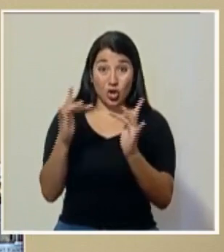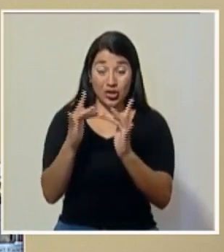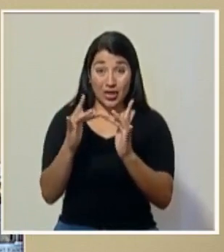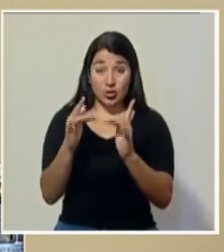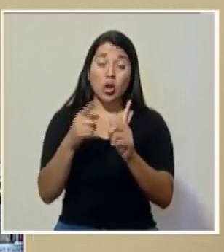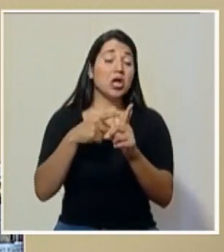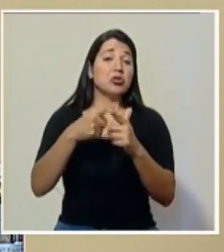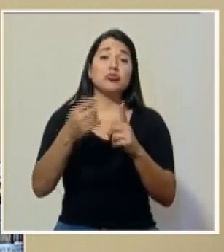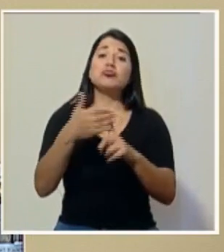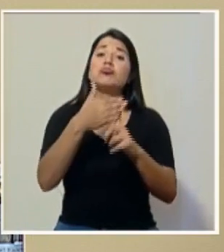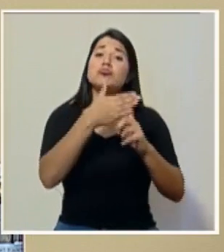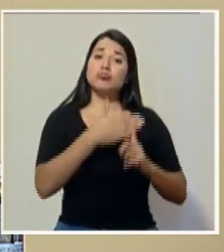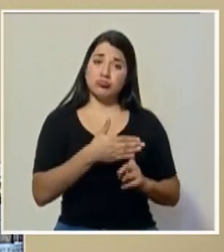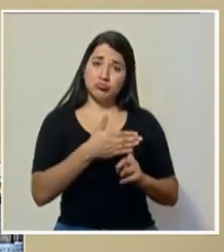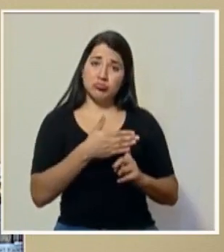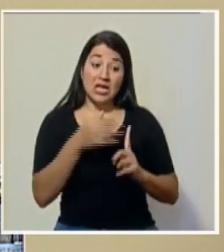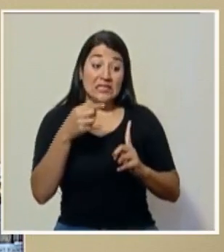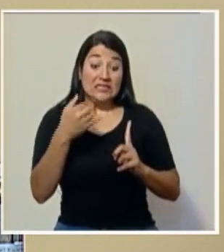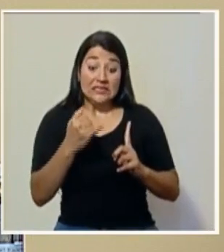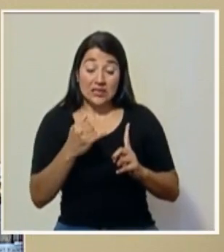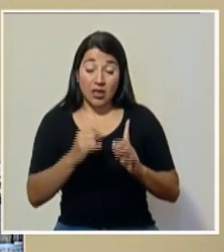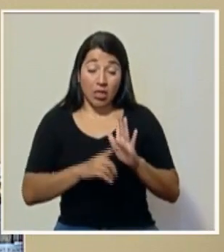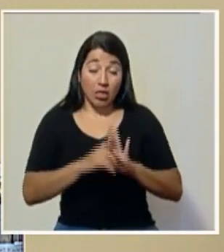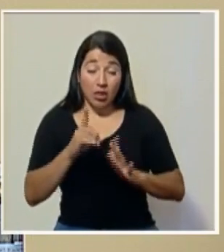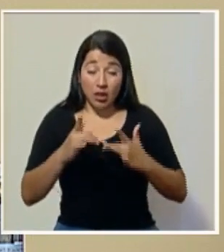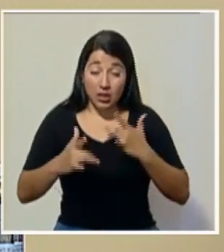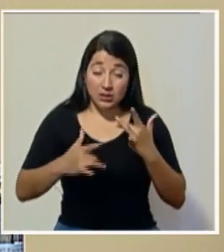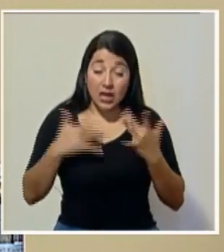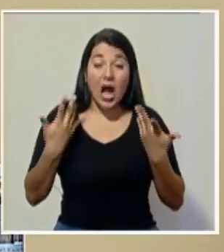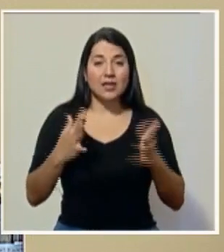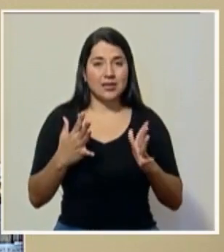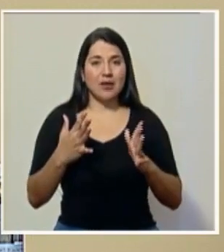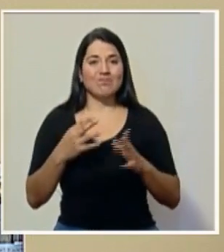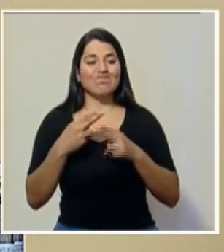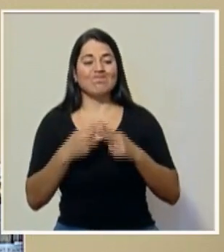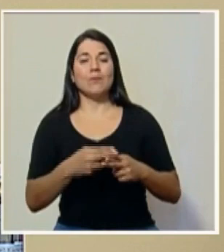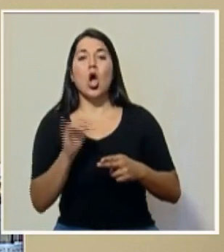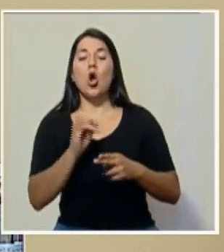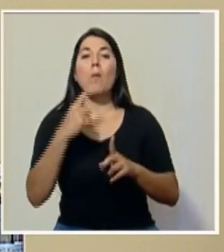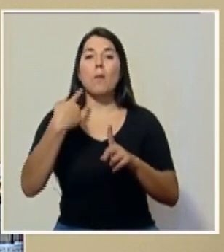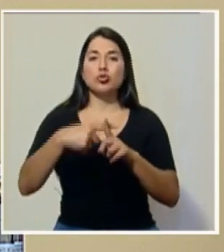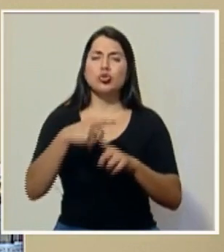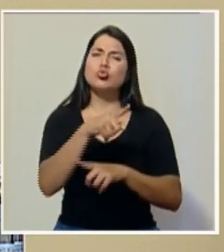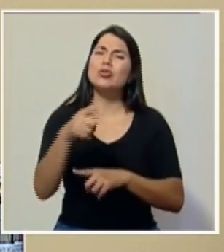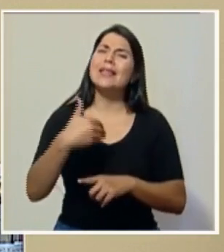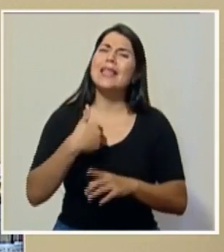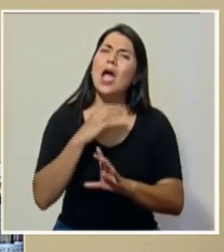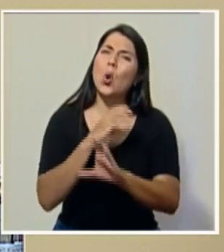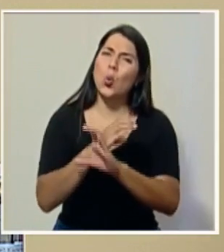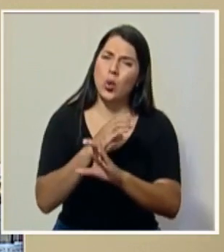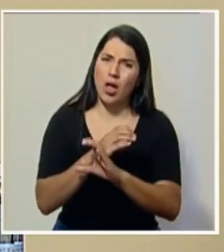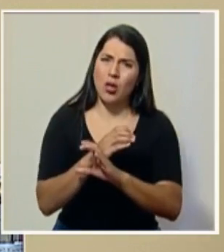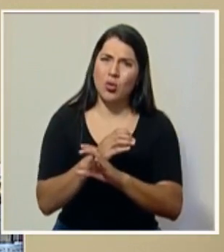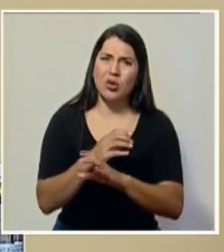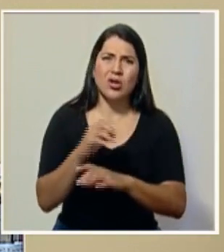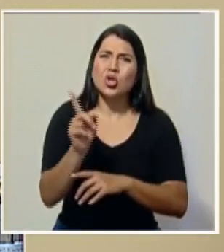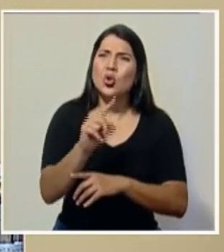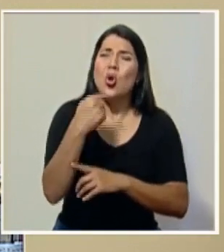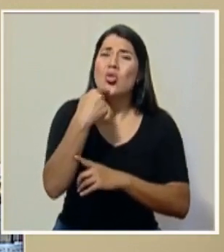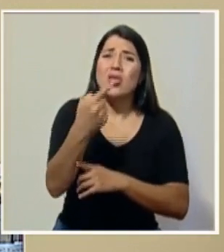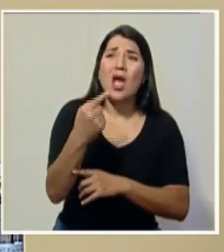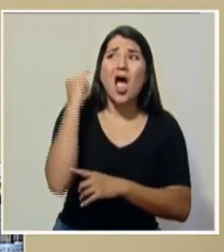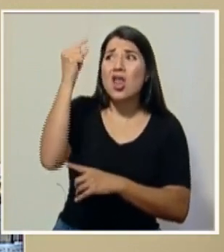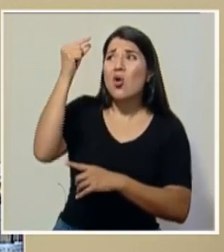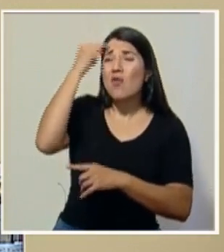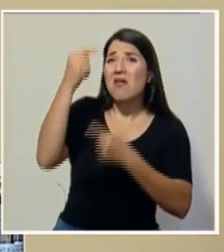en ese momento se considera un caso, pero no es que cambie las medidas de cuarentena. Pero yo creo que tengamos mucho cuidado con esto de decir que estamos metiendo miedo. O sea, estamos